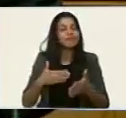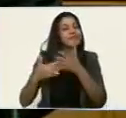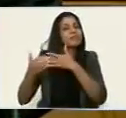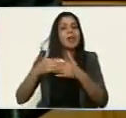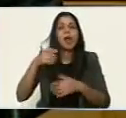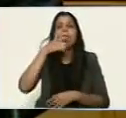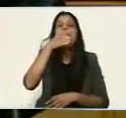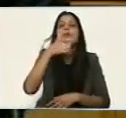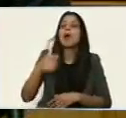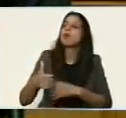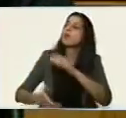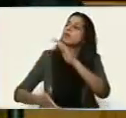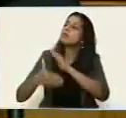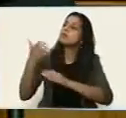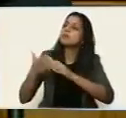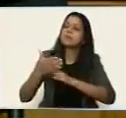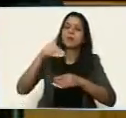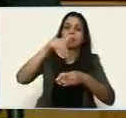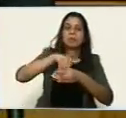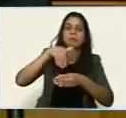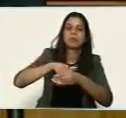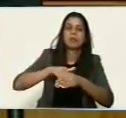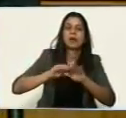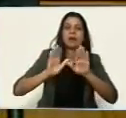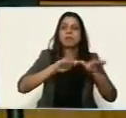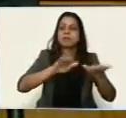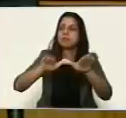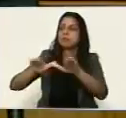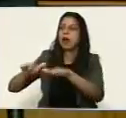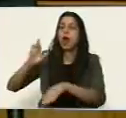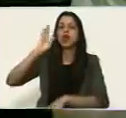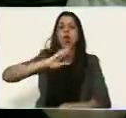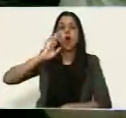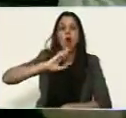a salir a votar por los candidatos y las candidatas de la revolución.